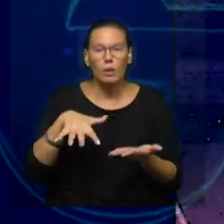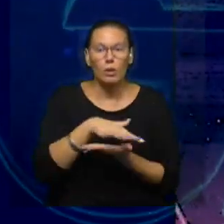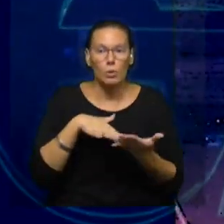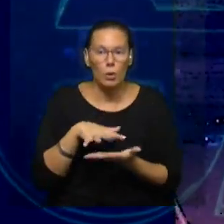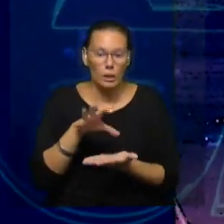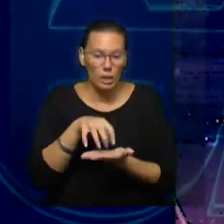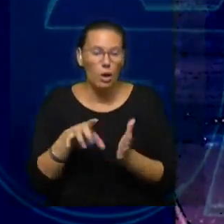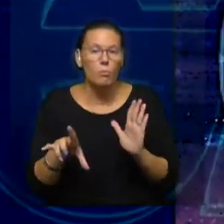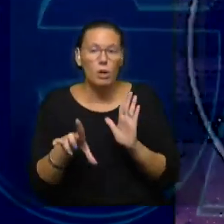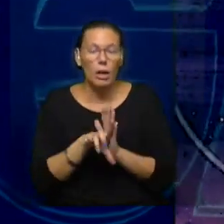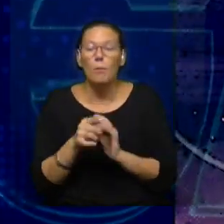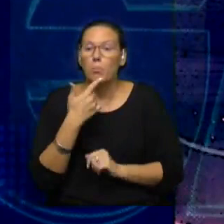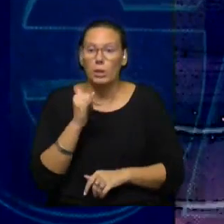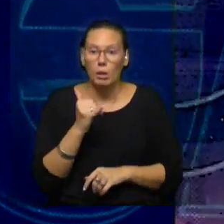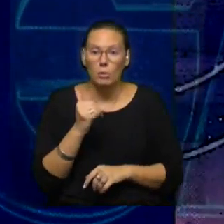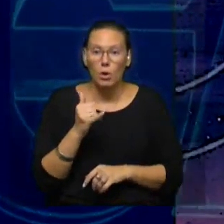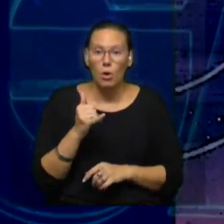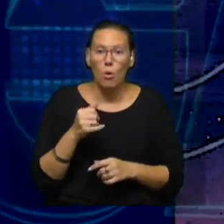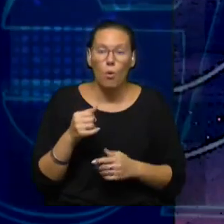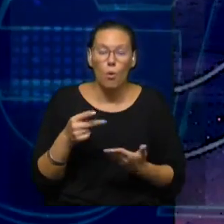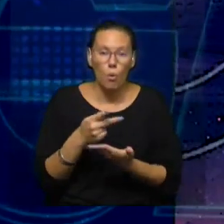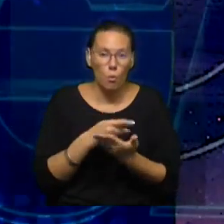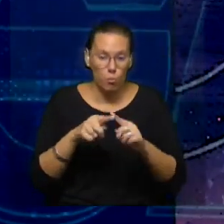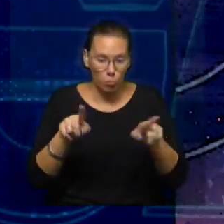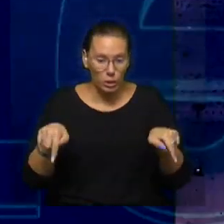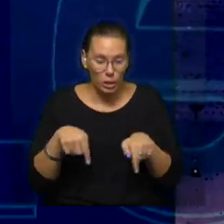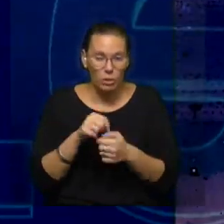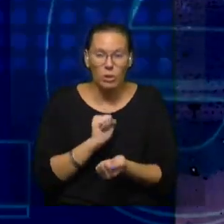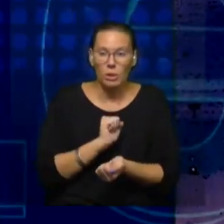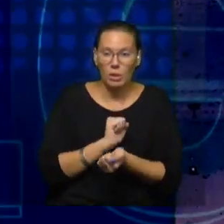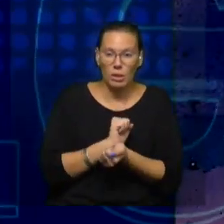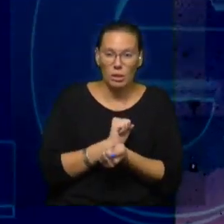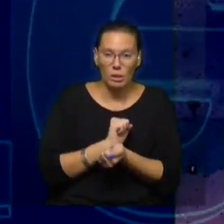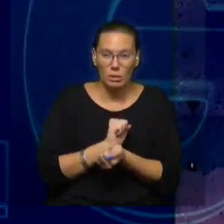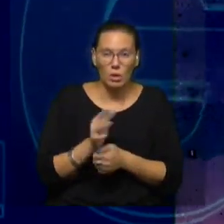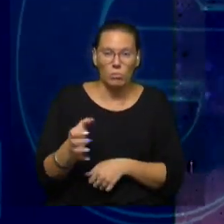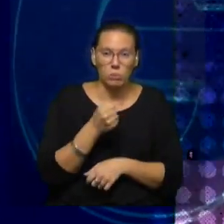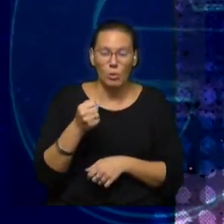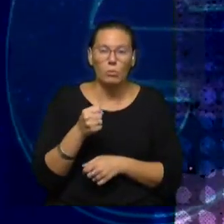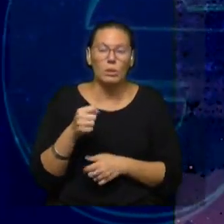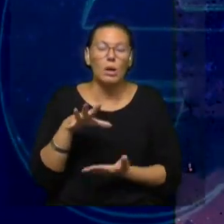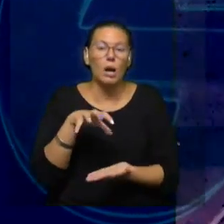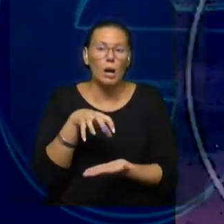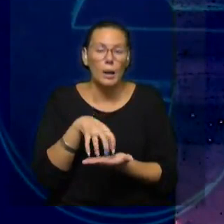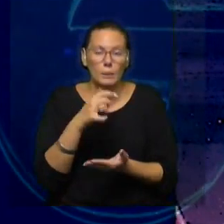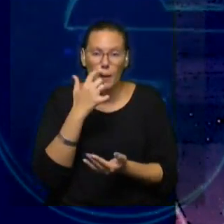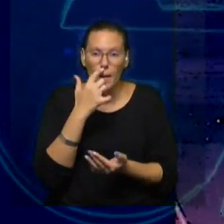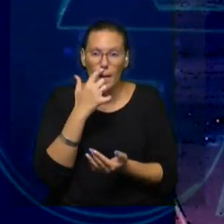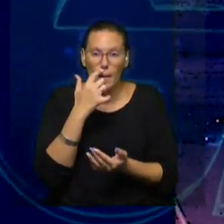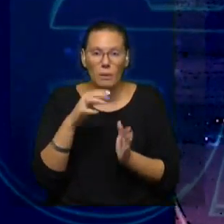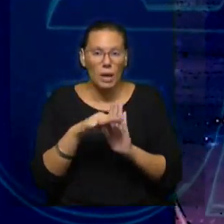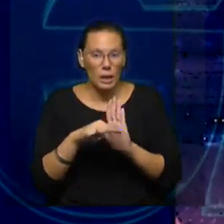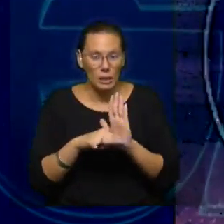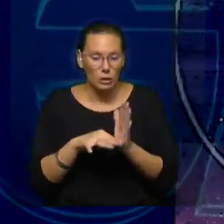legal, por ejemplo, un plano dentro de los centros de detención, que fue como un caso, por supuesto, que incluso si vos vas al listado de